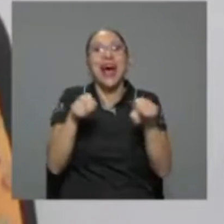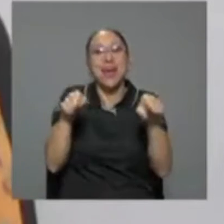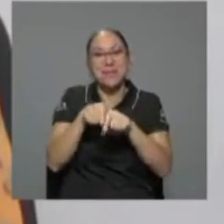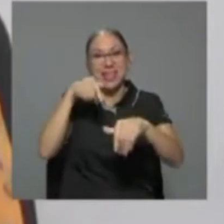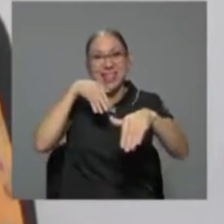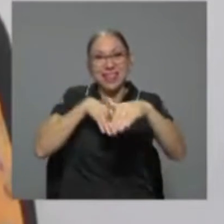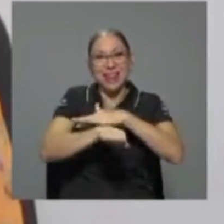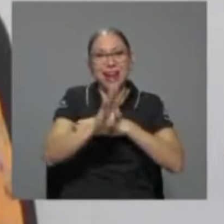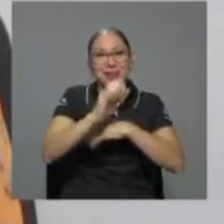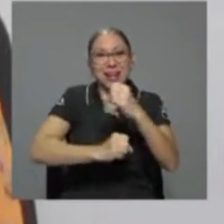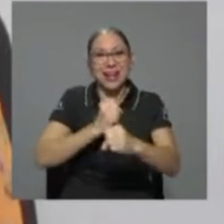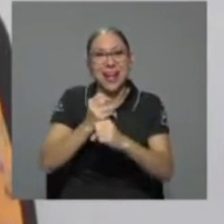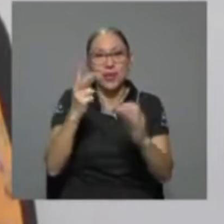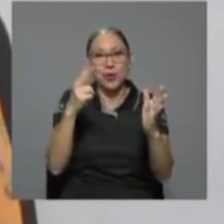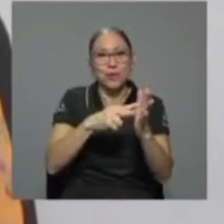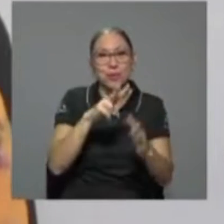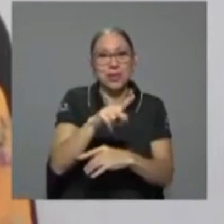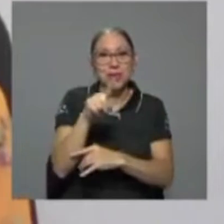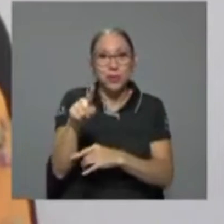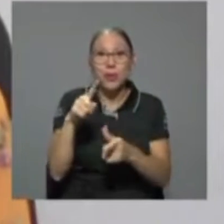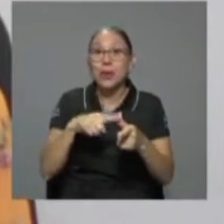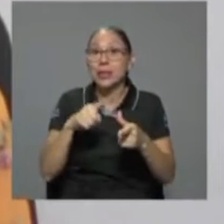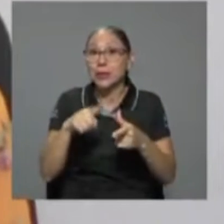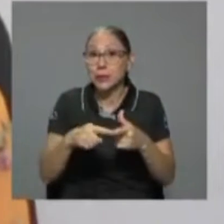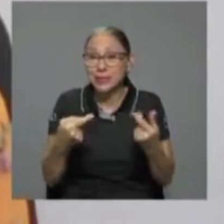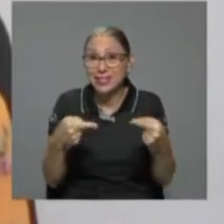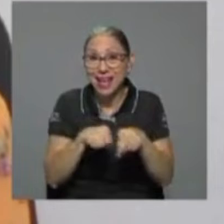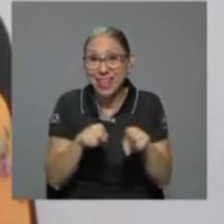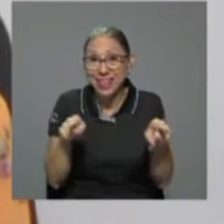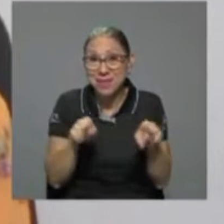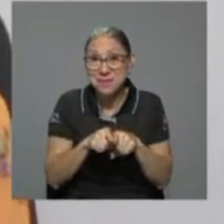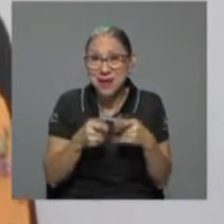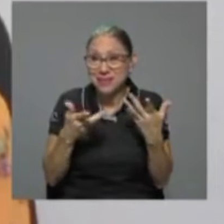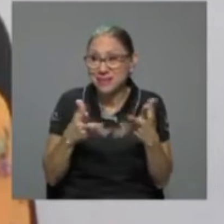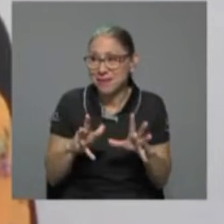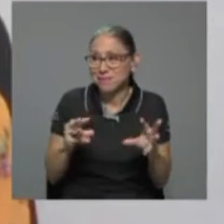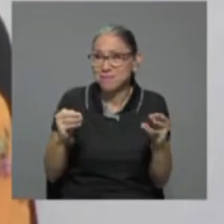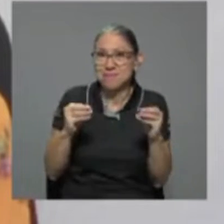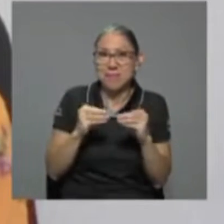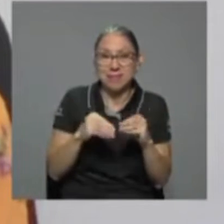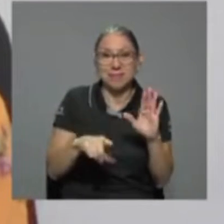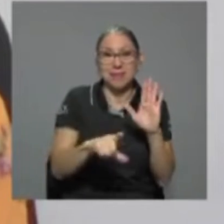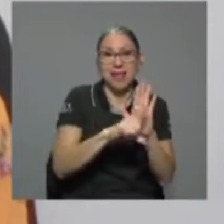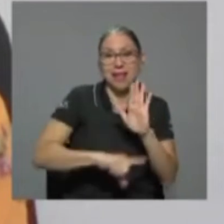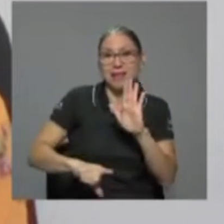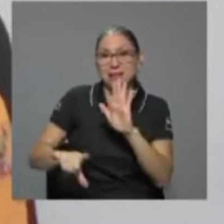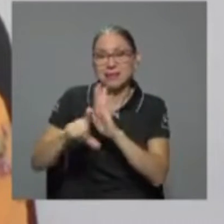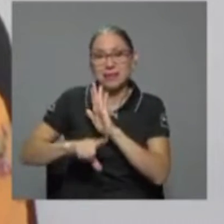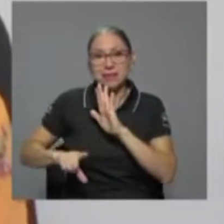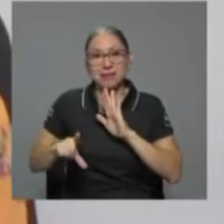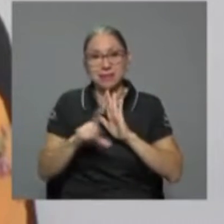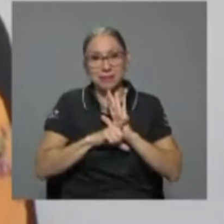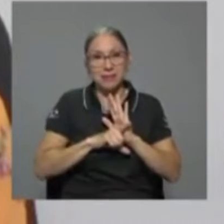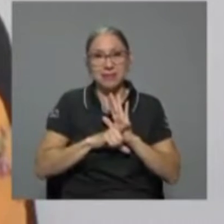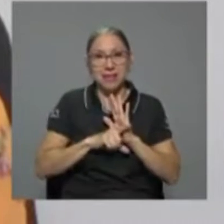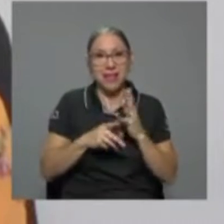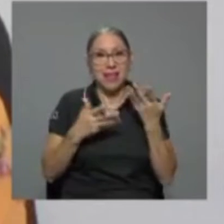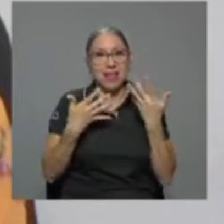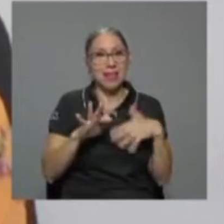no se pagaron en el 2020. Entonces, además de estas leyes que le comento que pasó a la